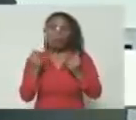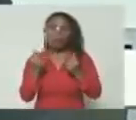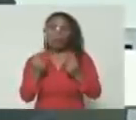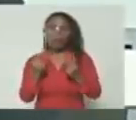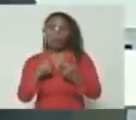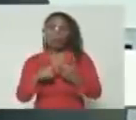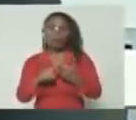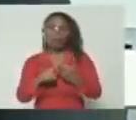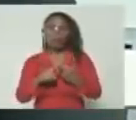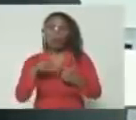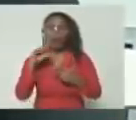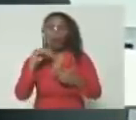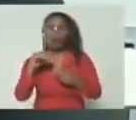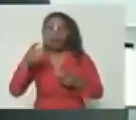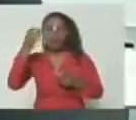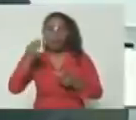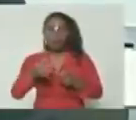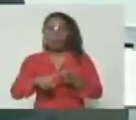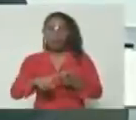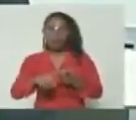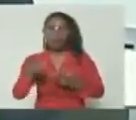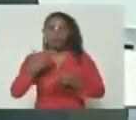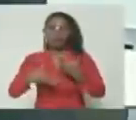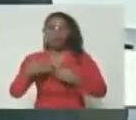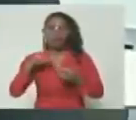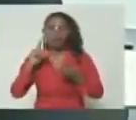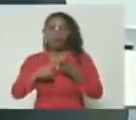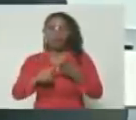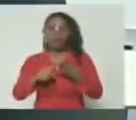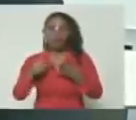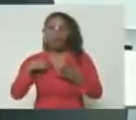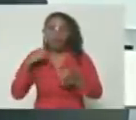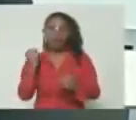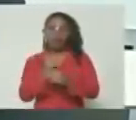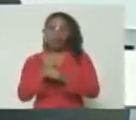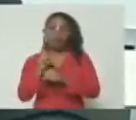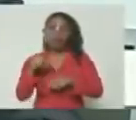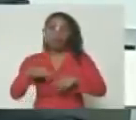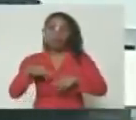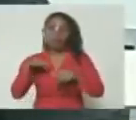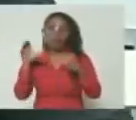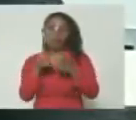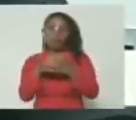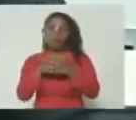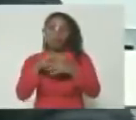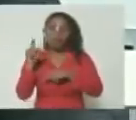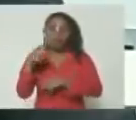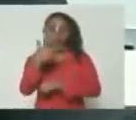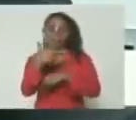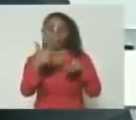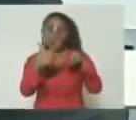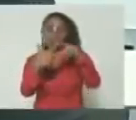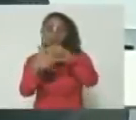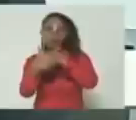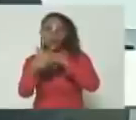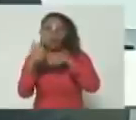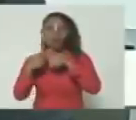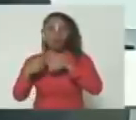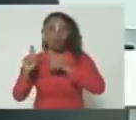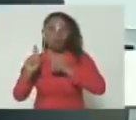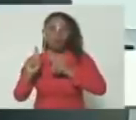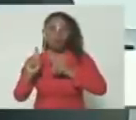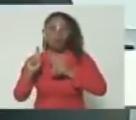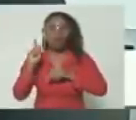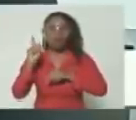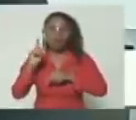usted habló de la seguridad, usted habló de los servicios públicos. Yo creo que el trabajo de esta comisión en esas tres áreas y otras ha